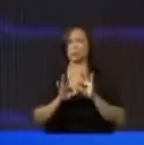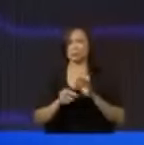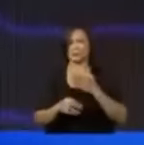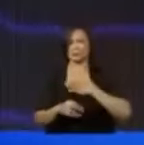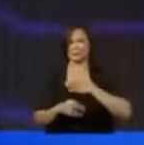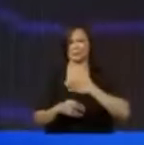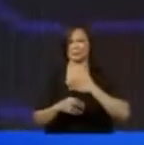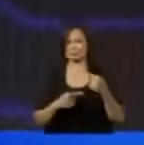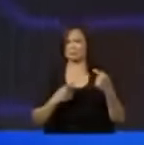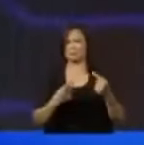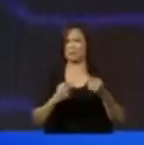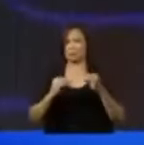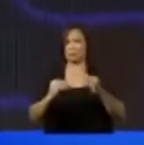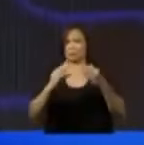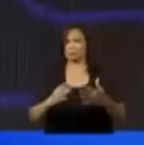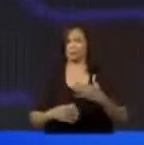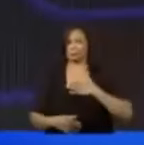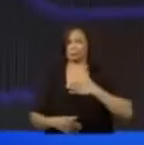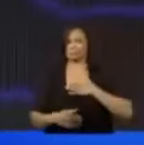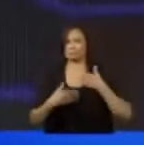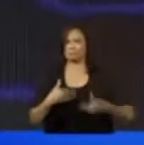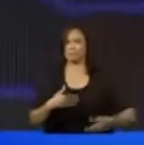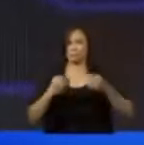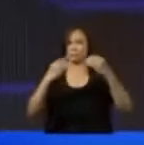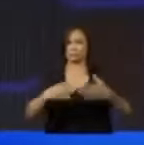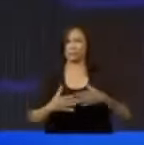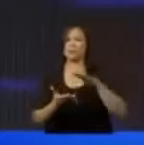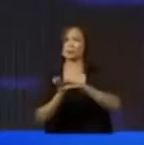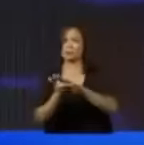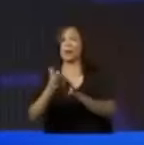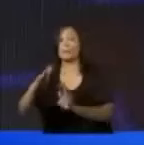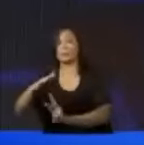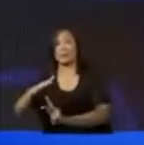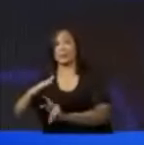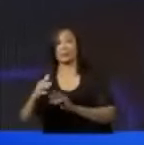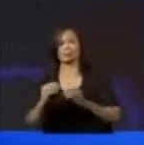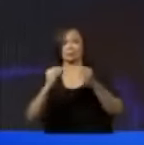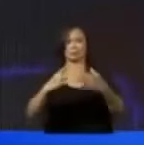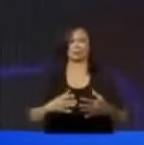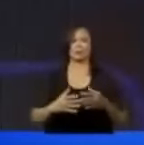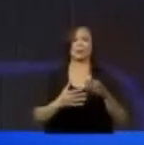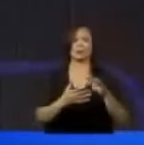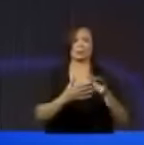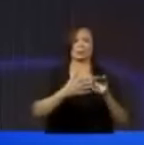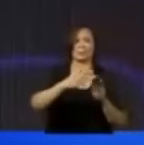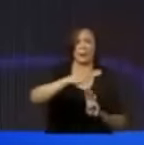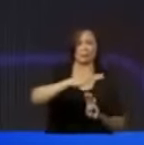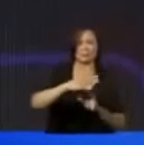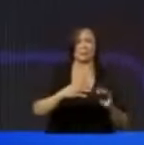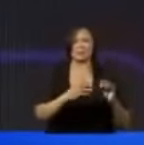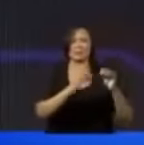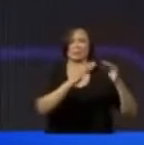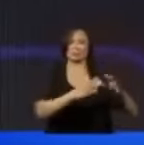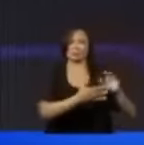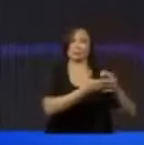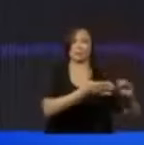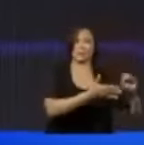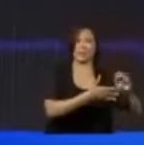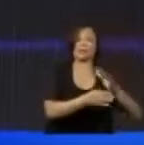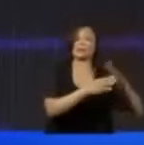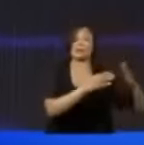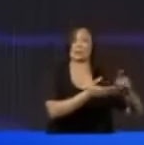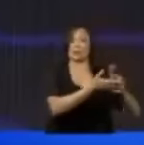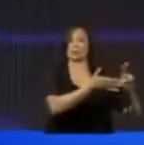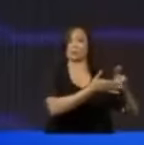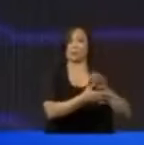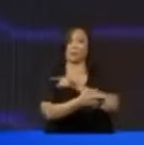porque lo que he sido toda mi vida es educador. Fui profesor de escuela primaria, profesor de escuela intermedia, profesor de secundaria y terminé en